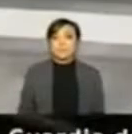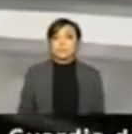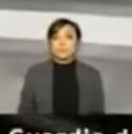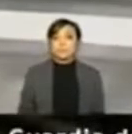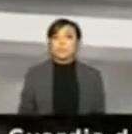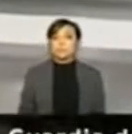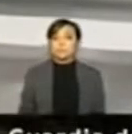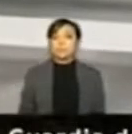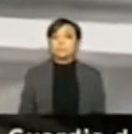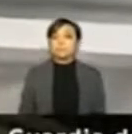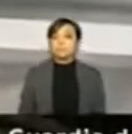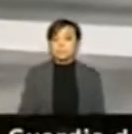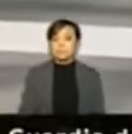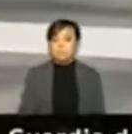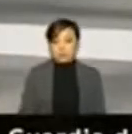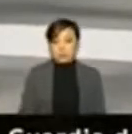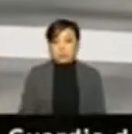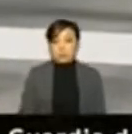dejaría, perdón.